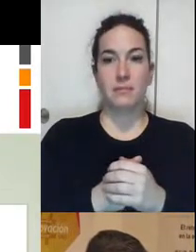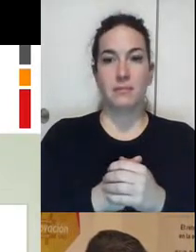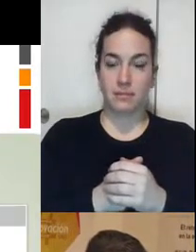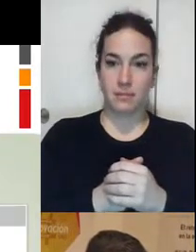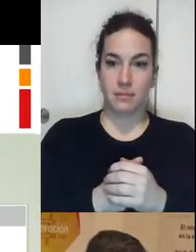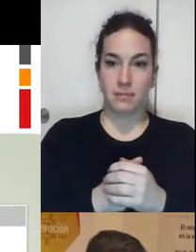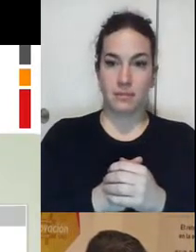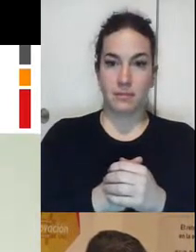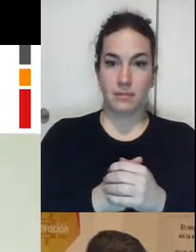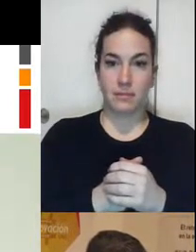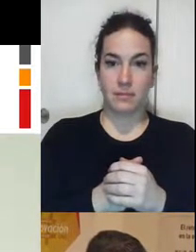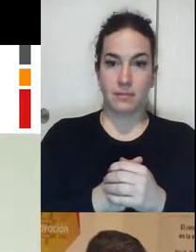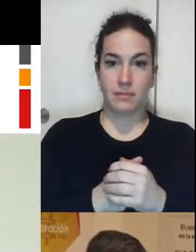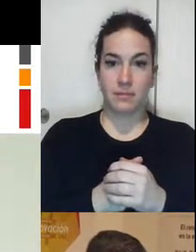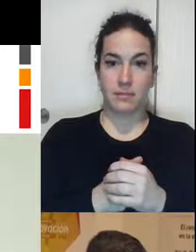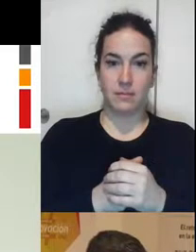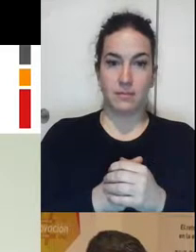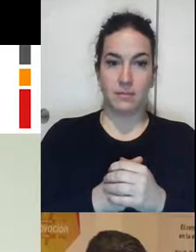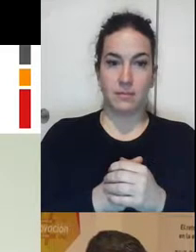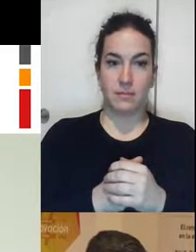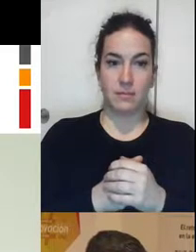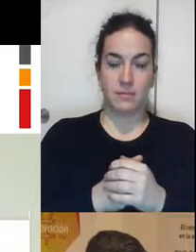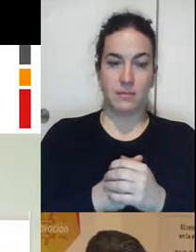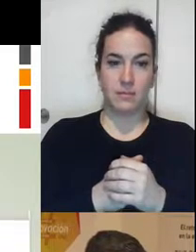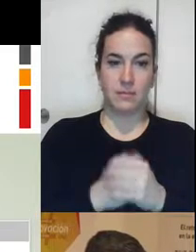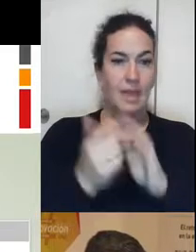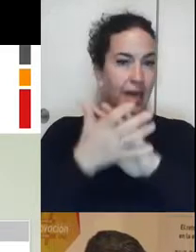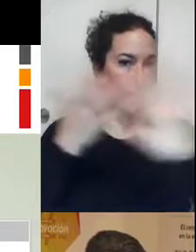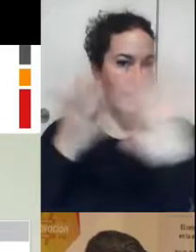así los voy poniendo todo, va demasiado,